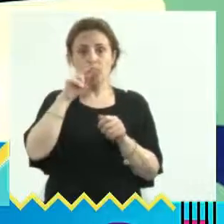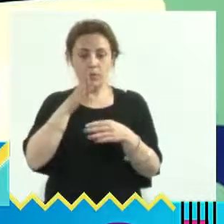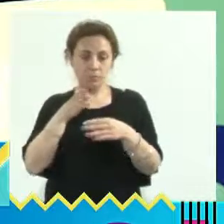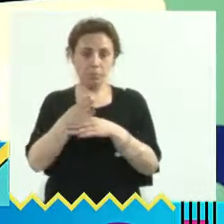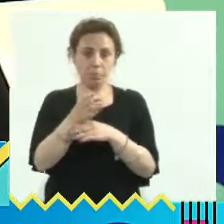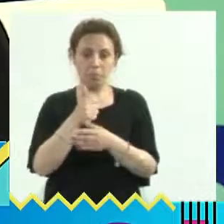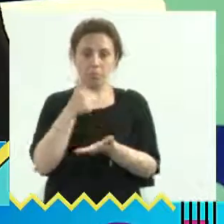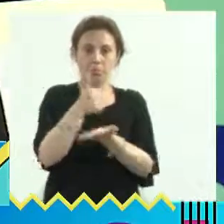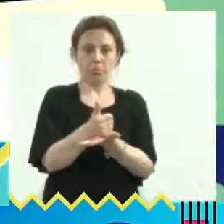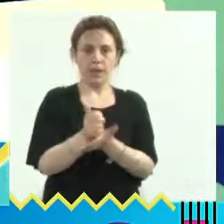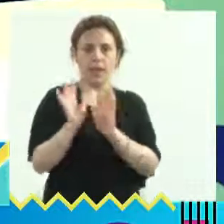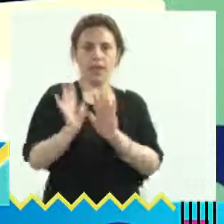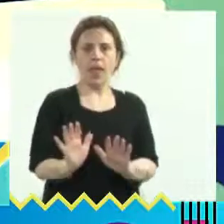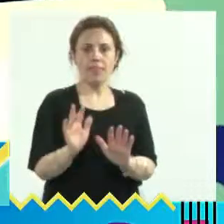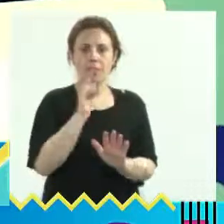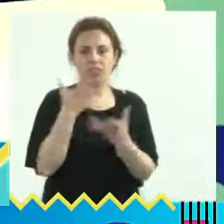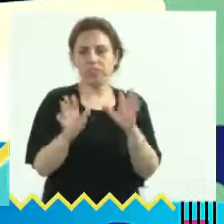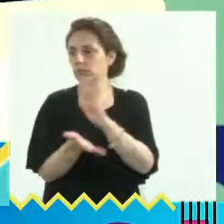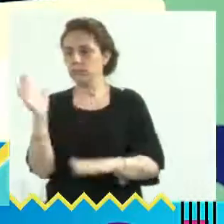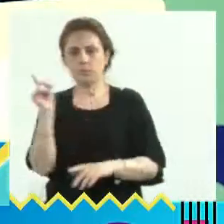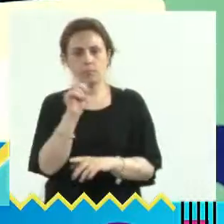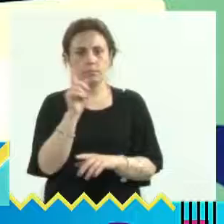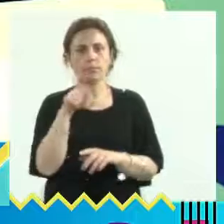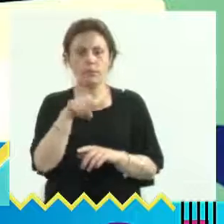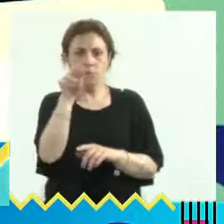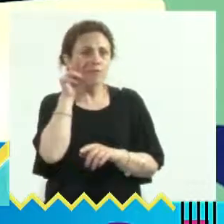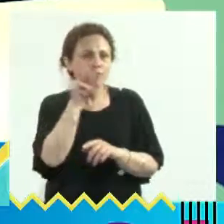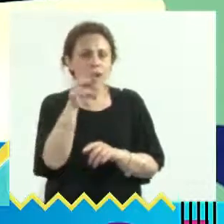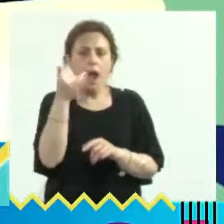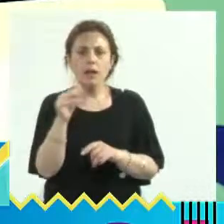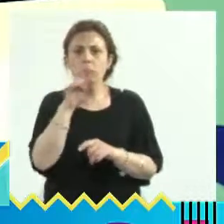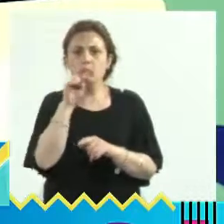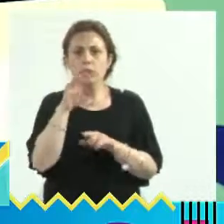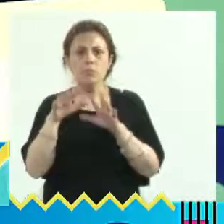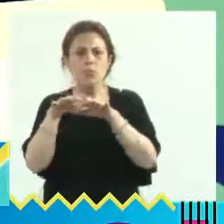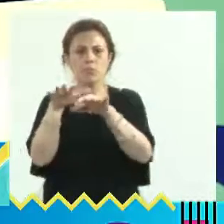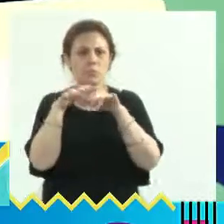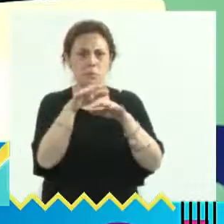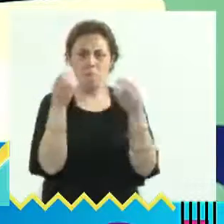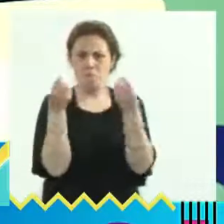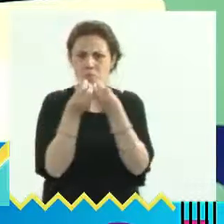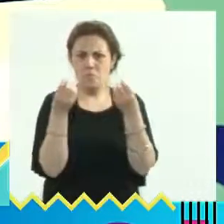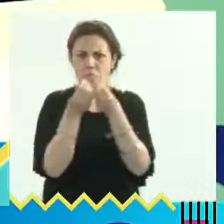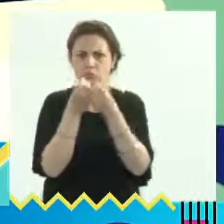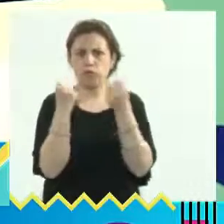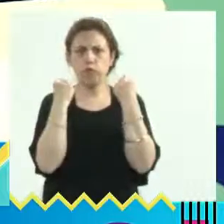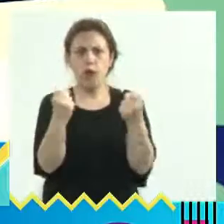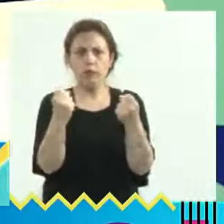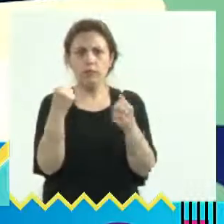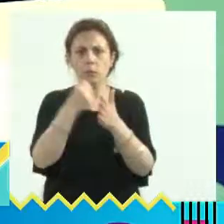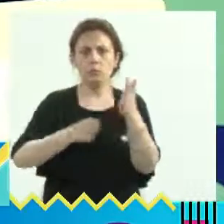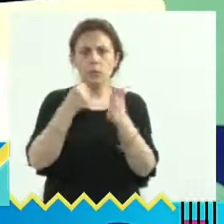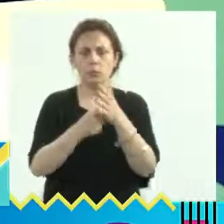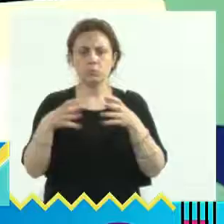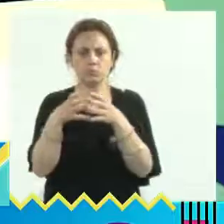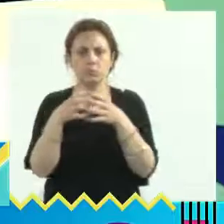Porque es que es muy fuerte el movimiento de mujeres. Vos lo observás y decís, mira, multipartidaria. Es una cosa muy rara porque a